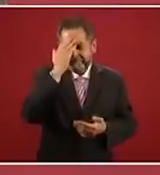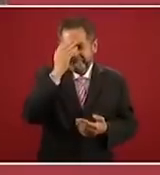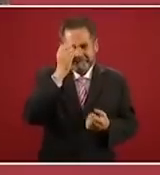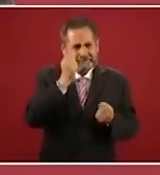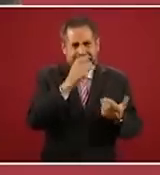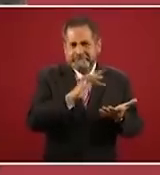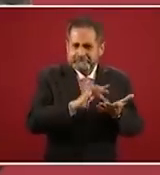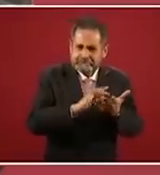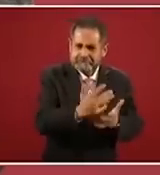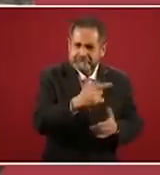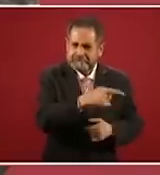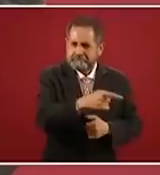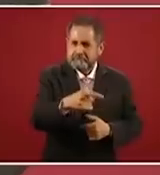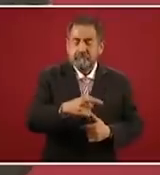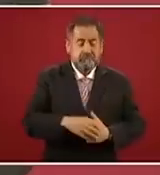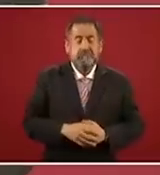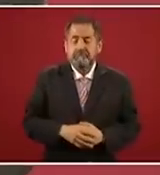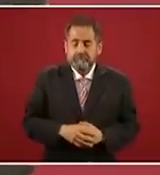Primero porque